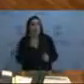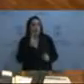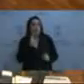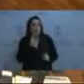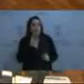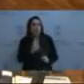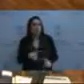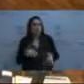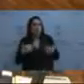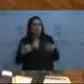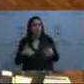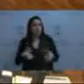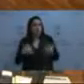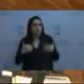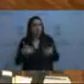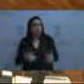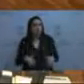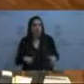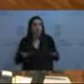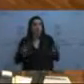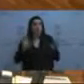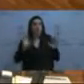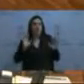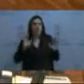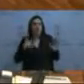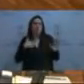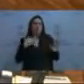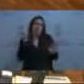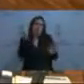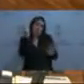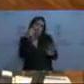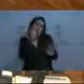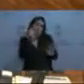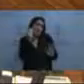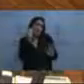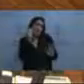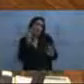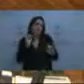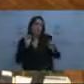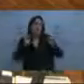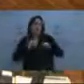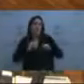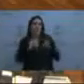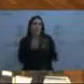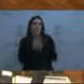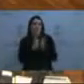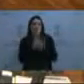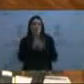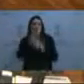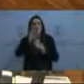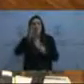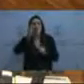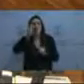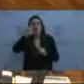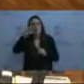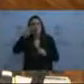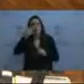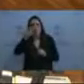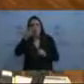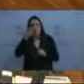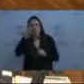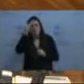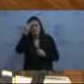bueno, no se desanime. Que yo creo que suscribo las palabras de nuestra compañera Pulgar. La preocupación yo creo que es de toda la Cámara con